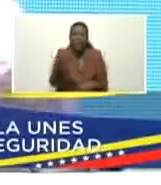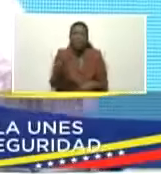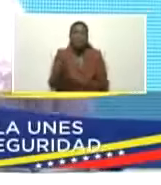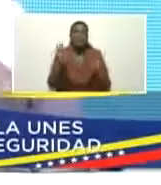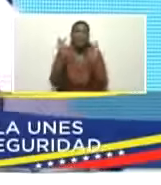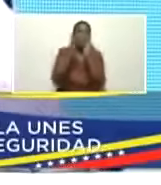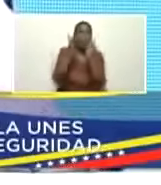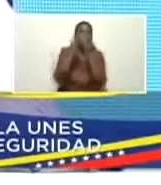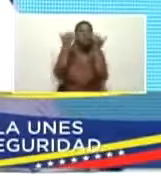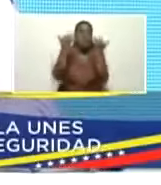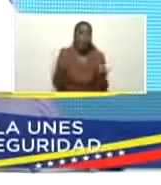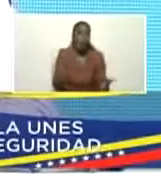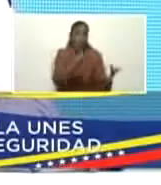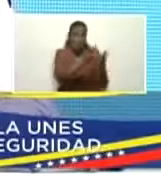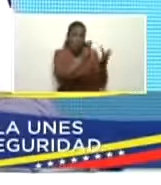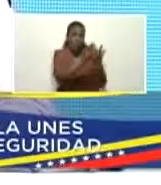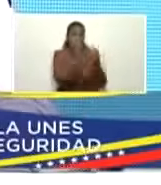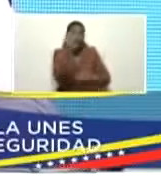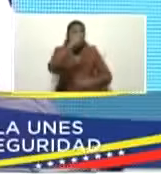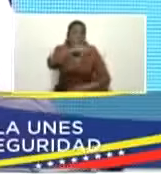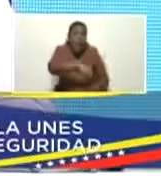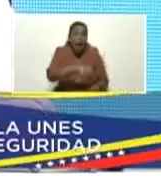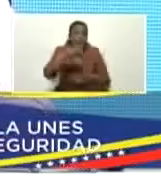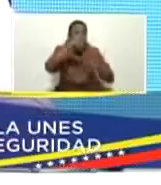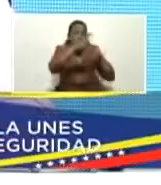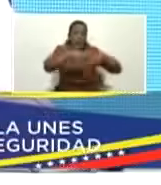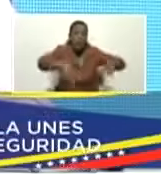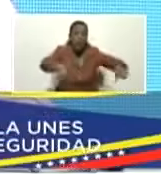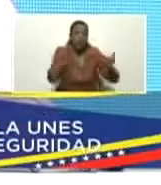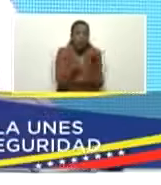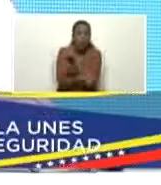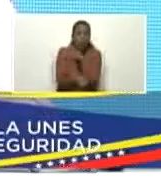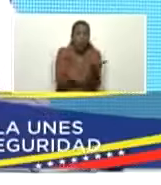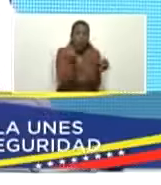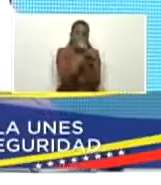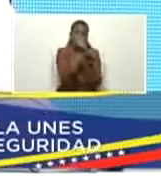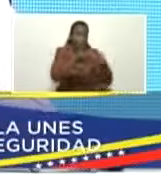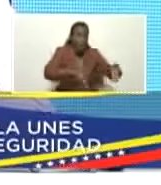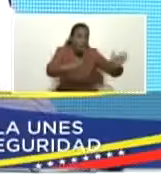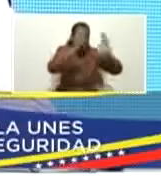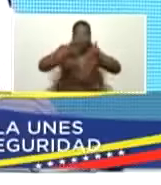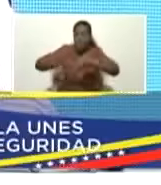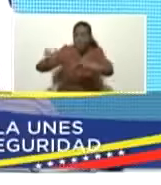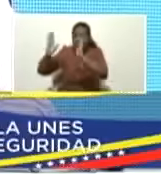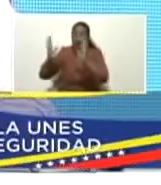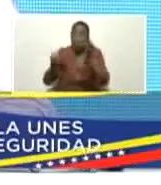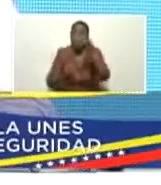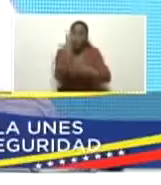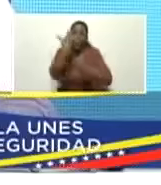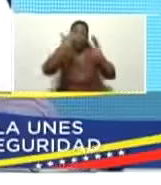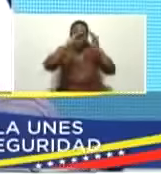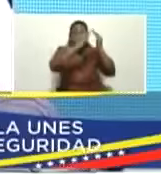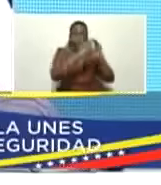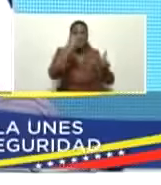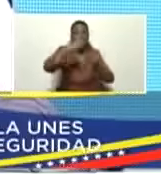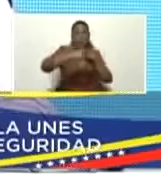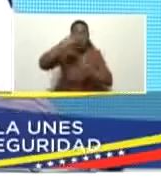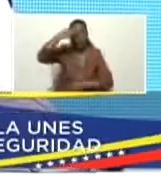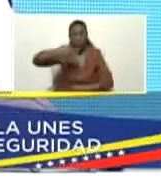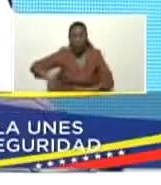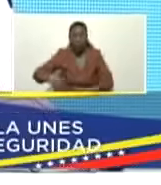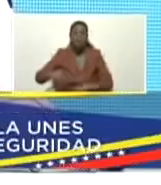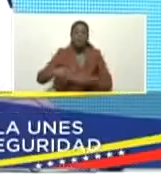pase, porque además de inaugurar estas dos obras, producto de las Bricomiles, hoy estamos